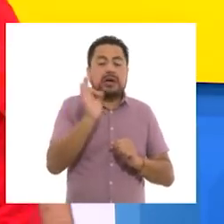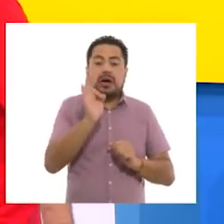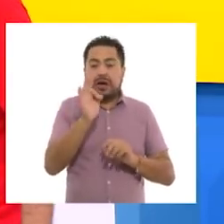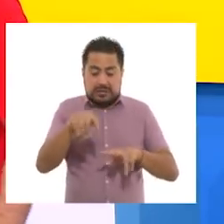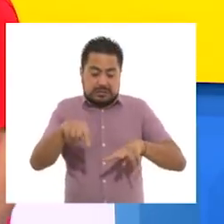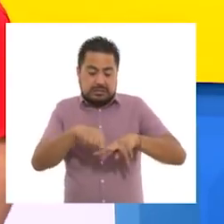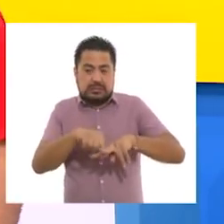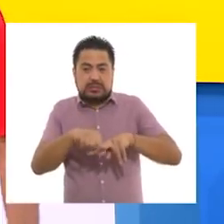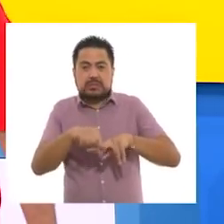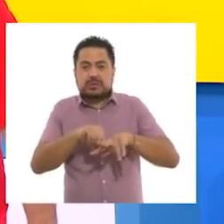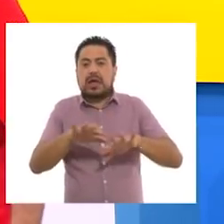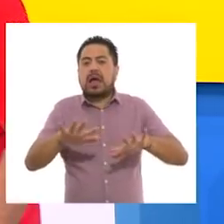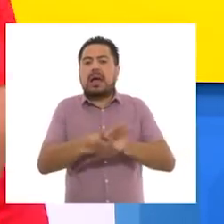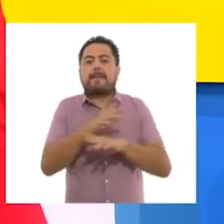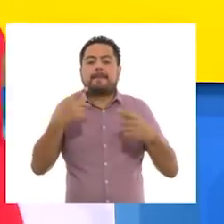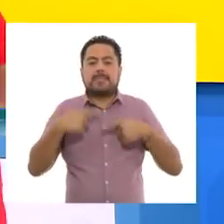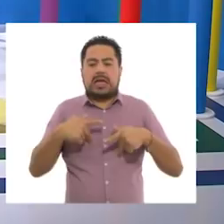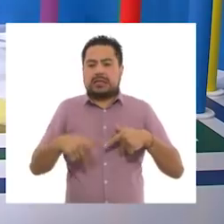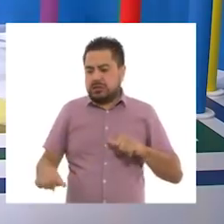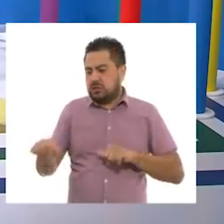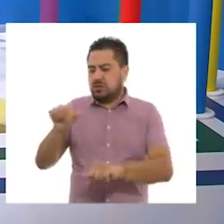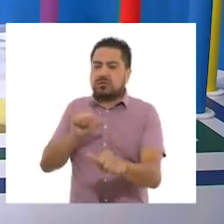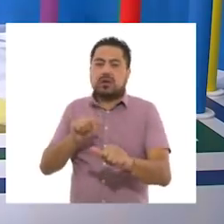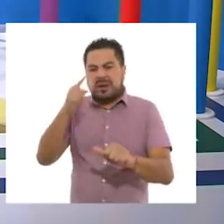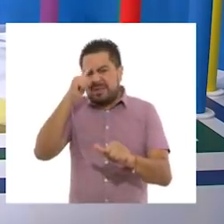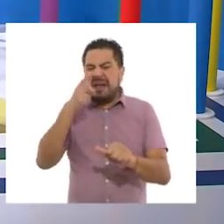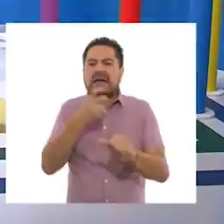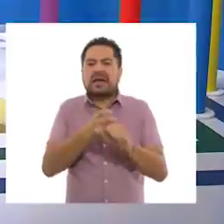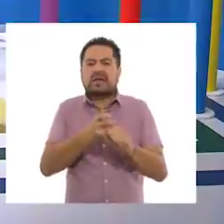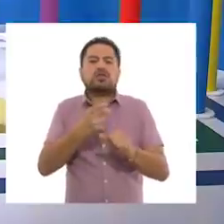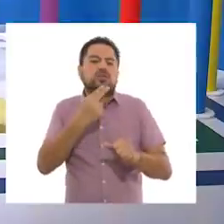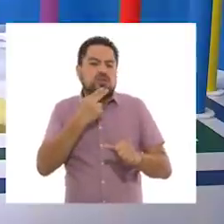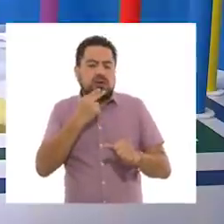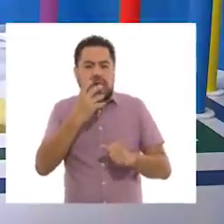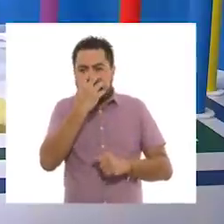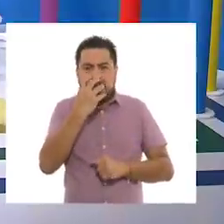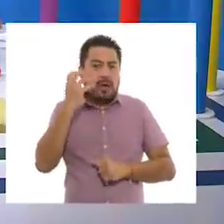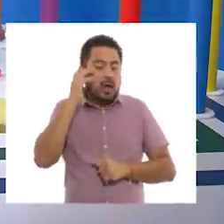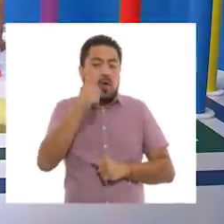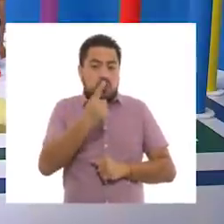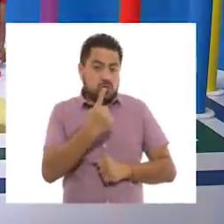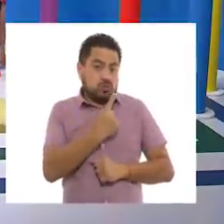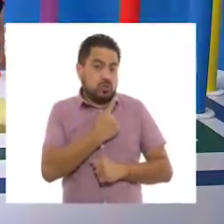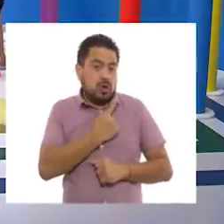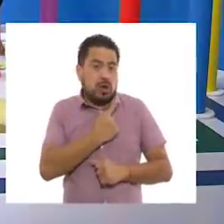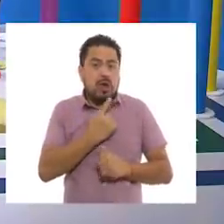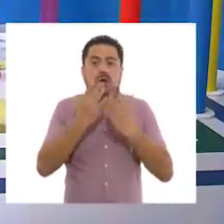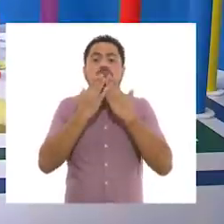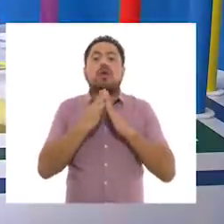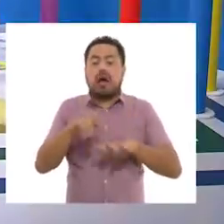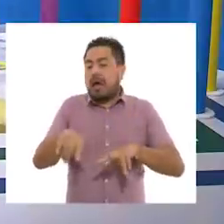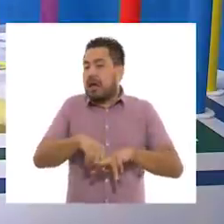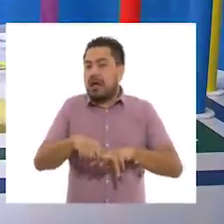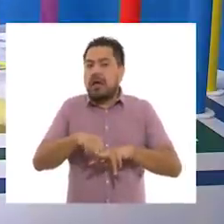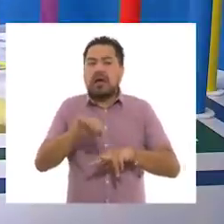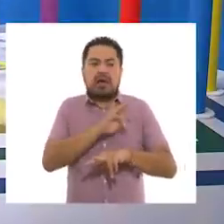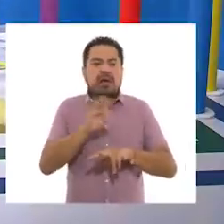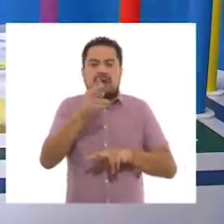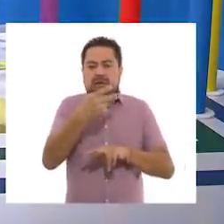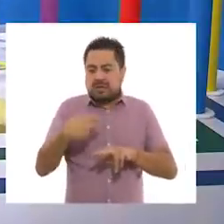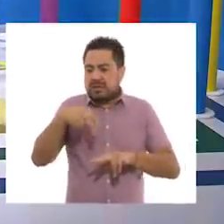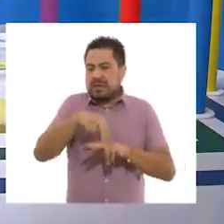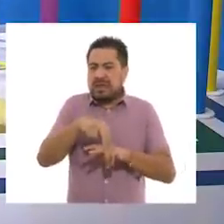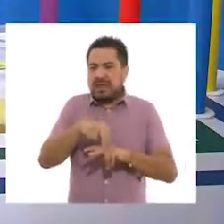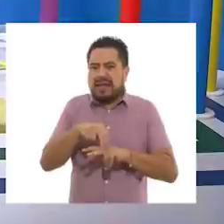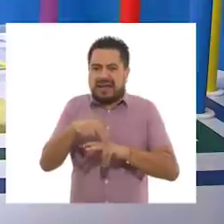chancla, cambias de persona. Para eso vamos a usar el peluche, por si estás de manera individual y te toca una chancla, entonces te paras tú y